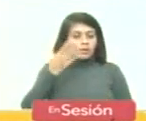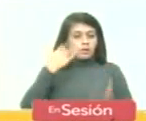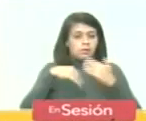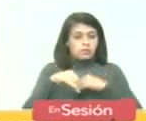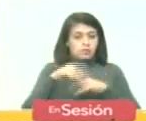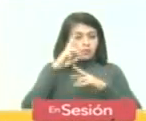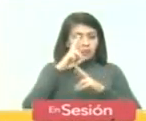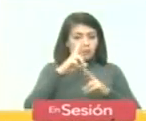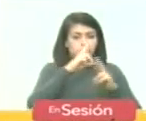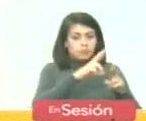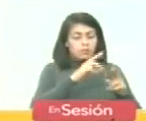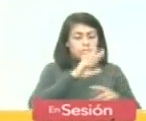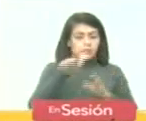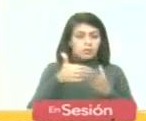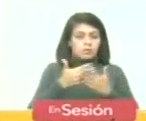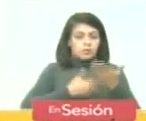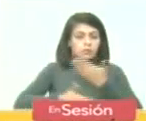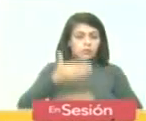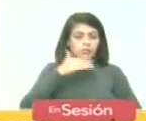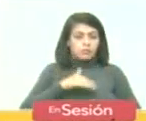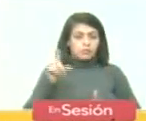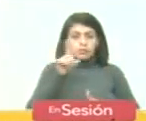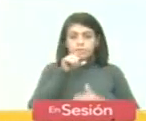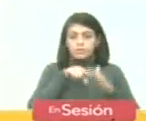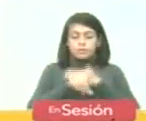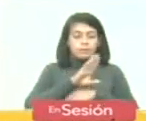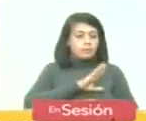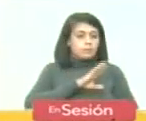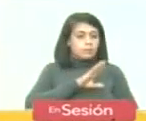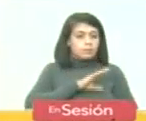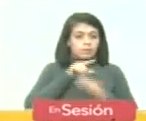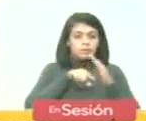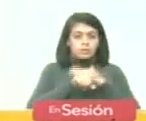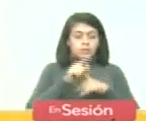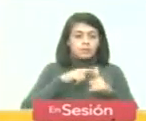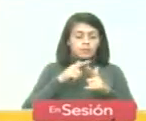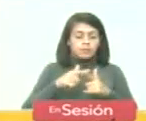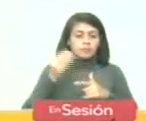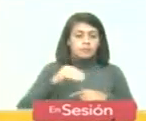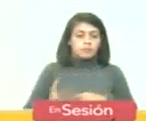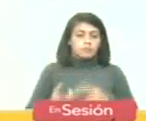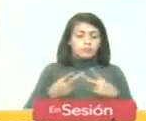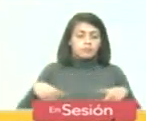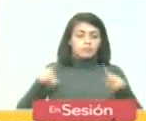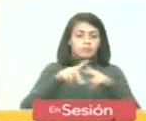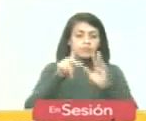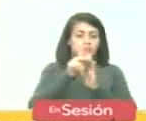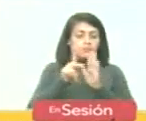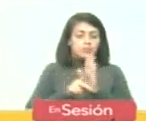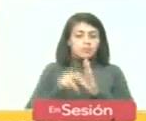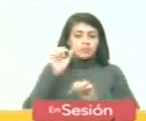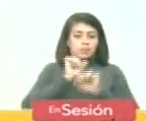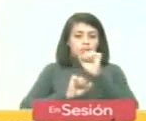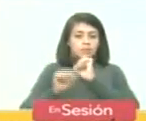el respeto mutuo, la cooperación y la no intromisión en asuntos internos son valores y principios que